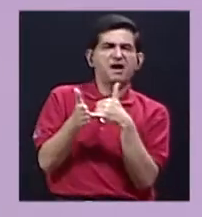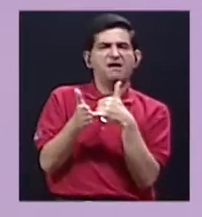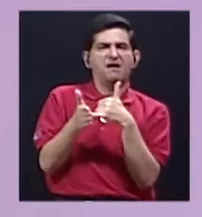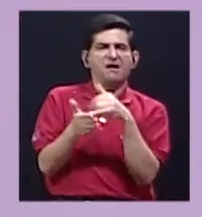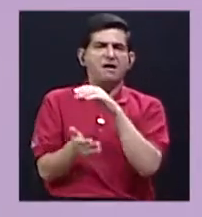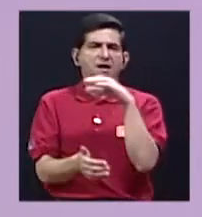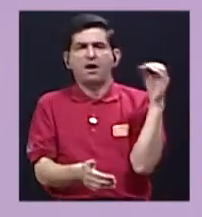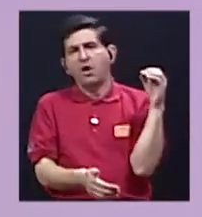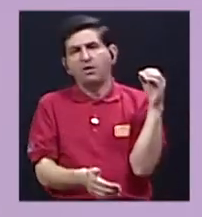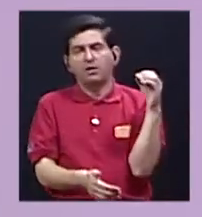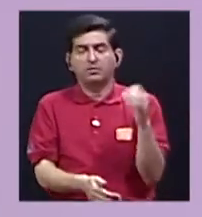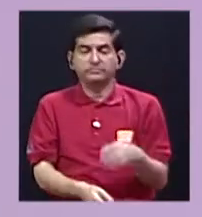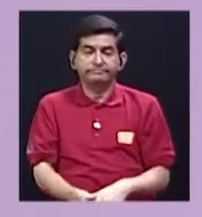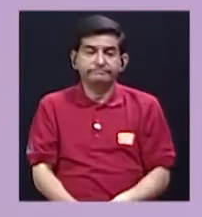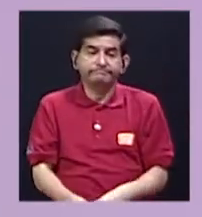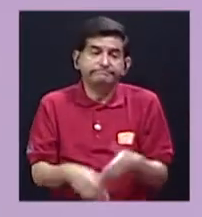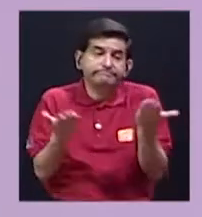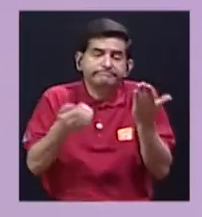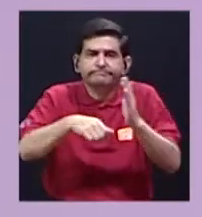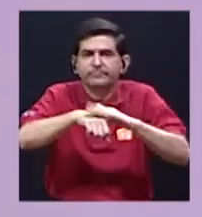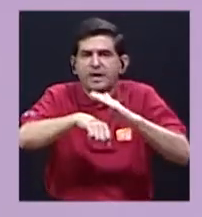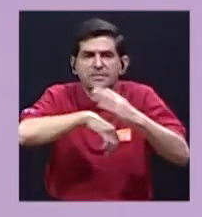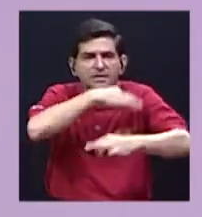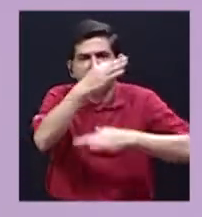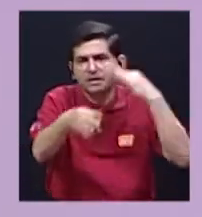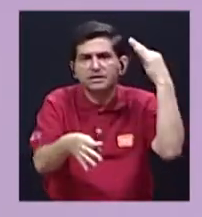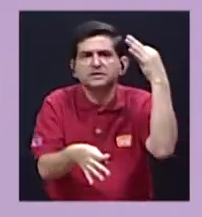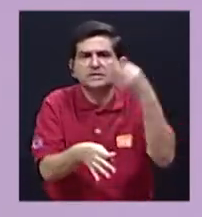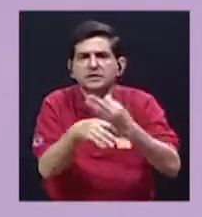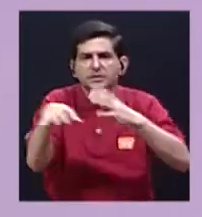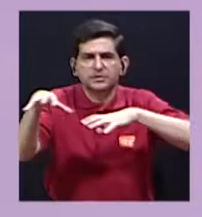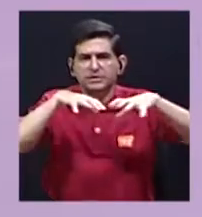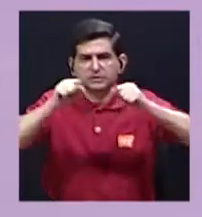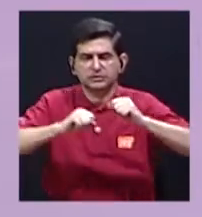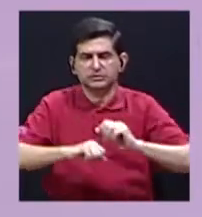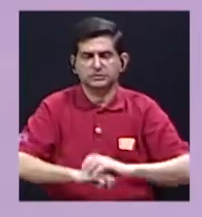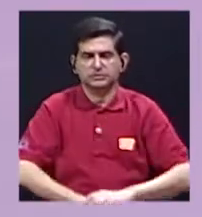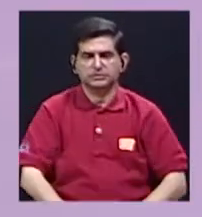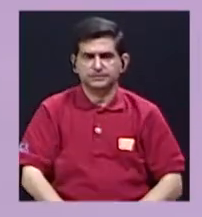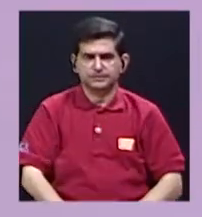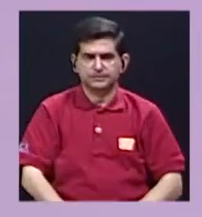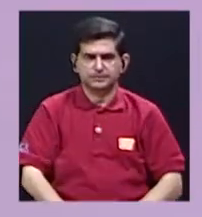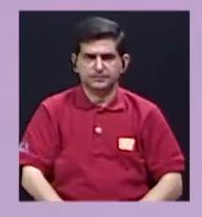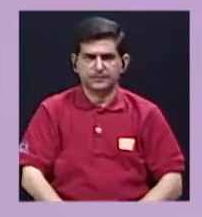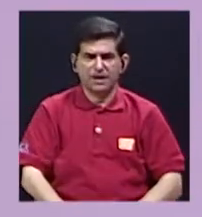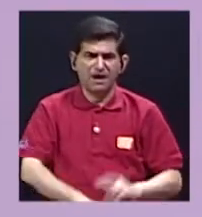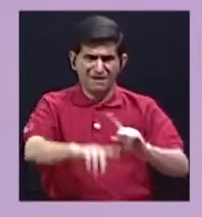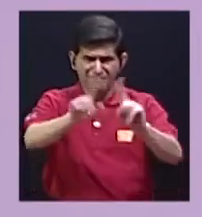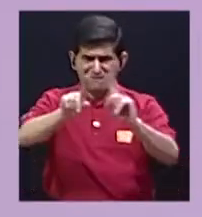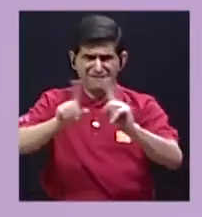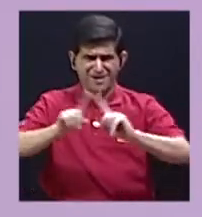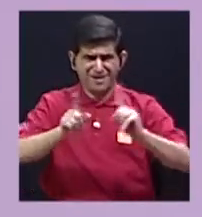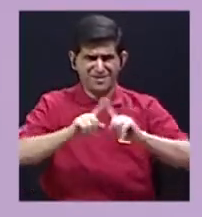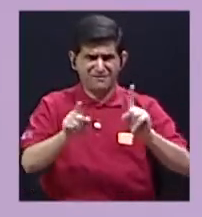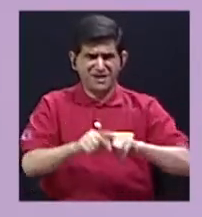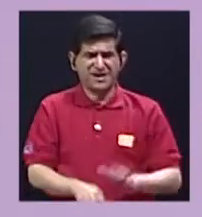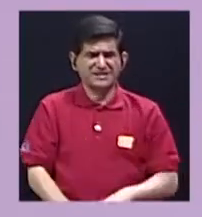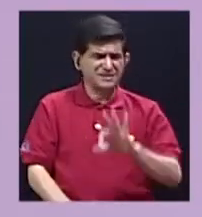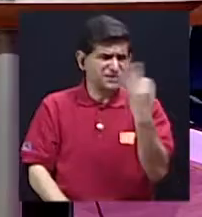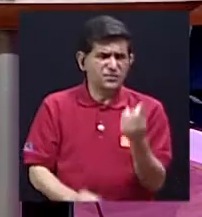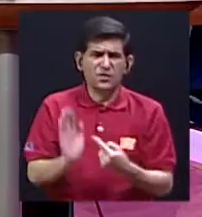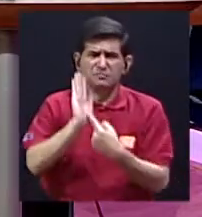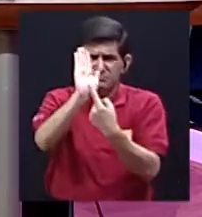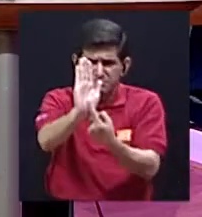y bueno que permite este tipo de actos y lo hay de múltiples múltiples expresiones